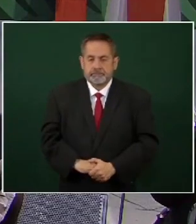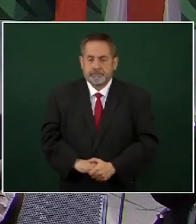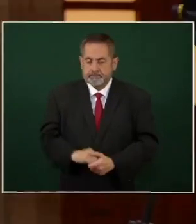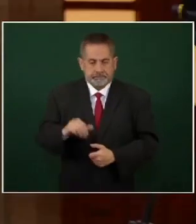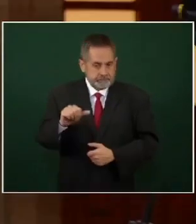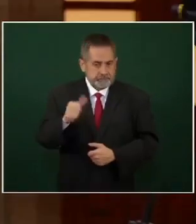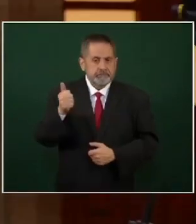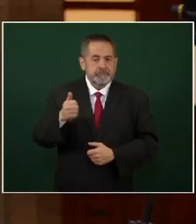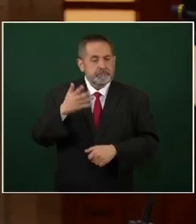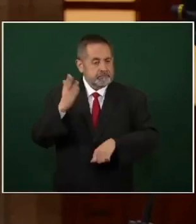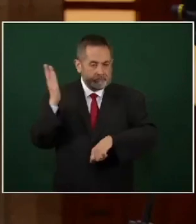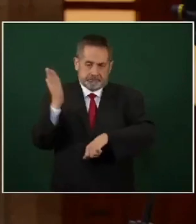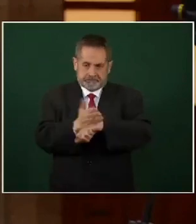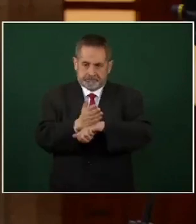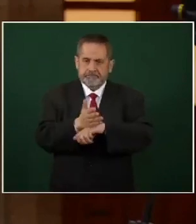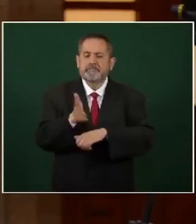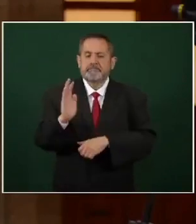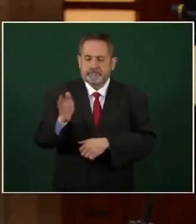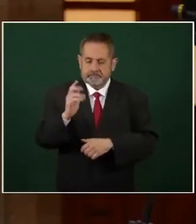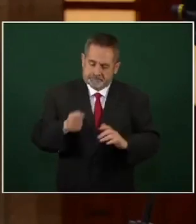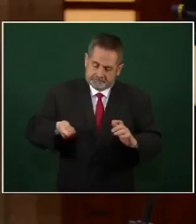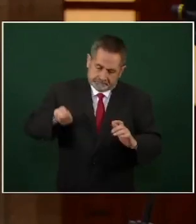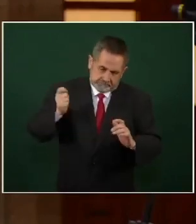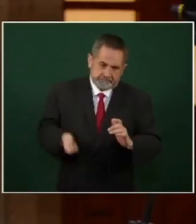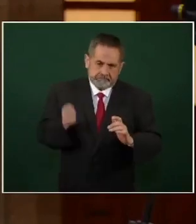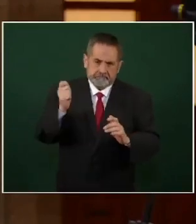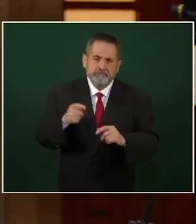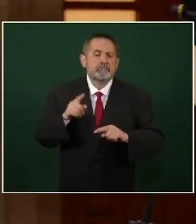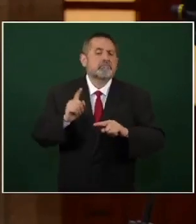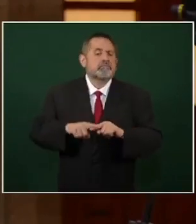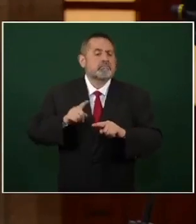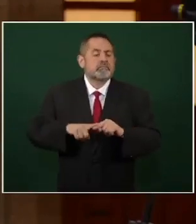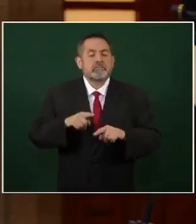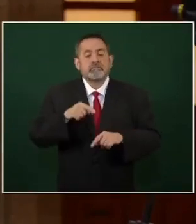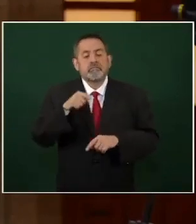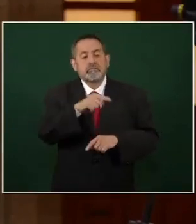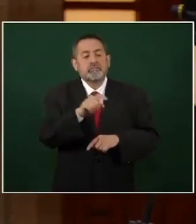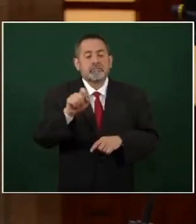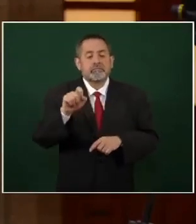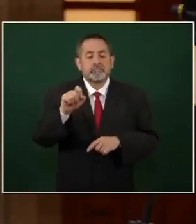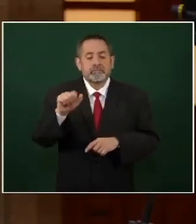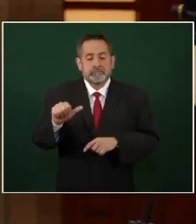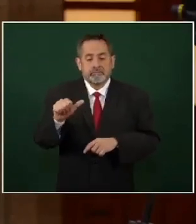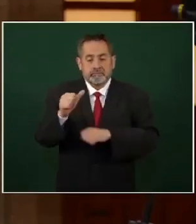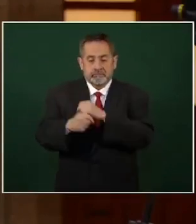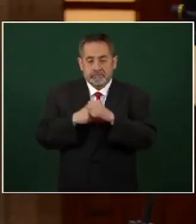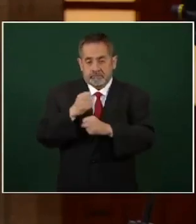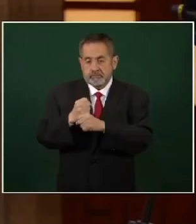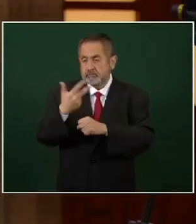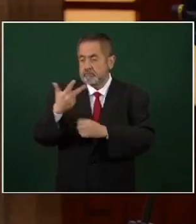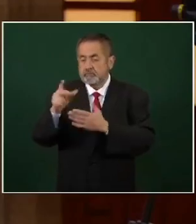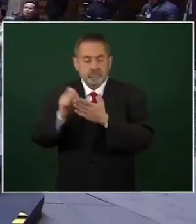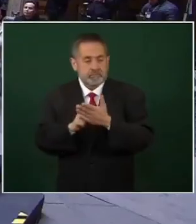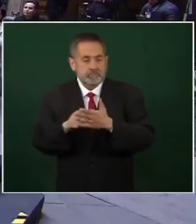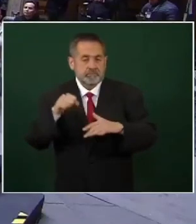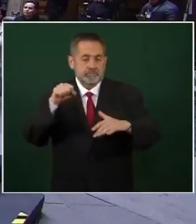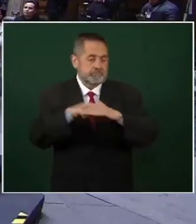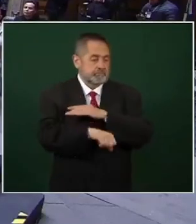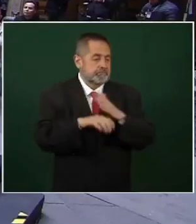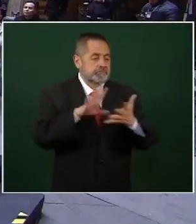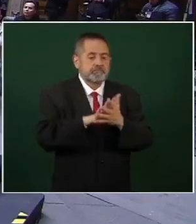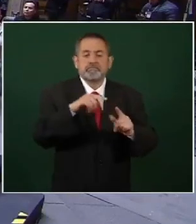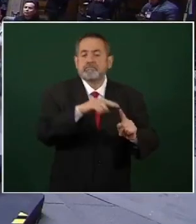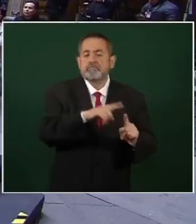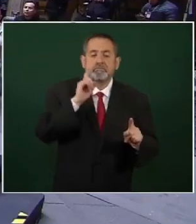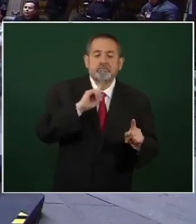Otra sentencia que se dio en este periodo fue la sentencia de 26 años y 8 meses aplicada a Esperanza